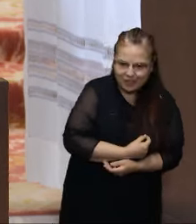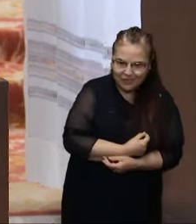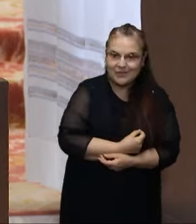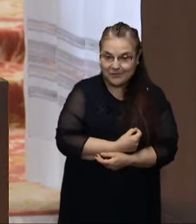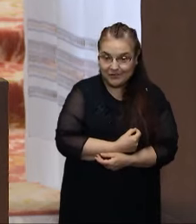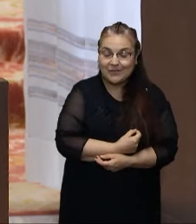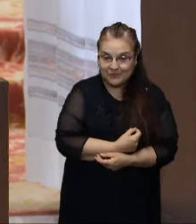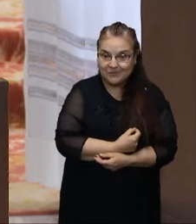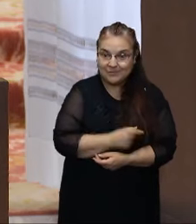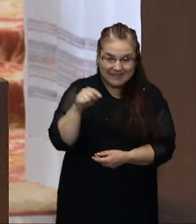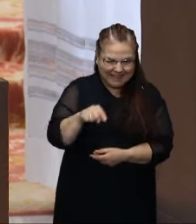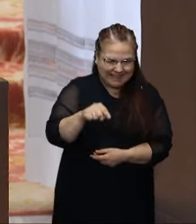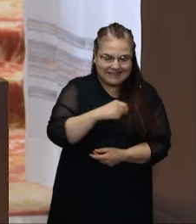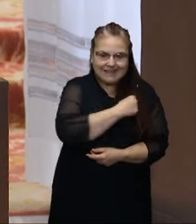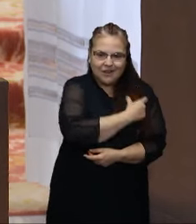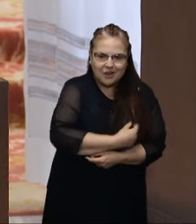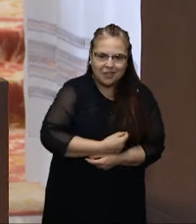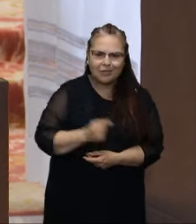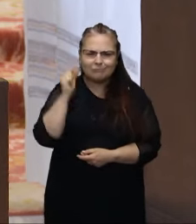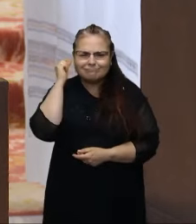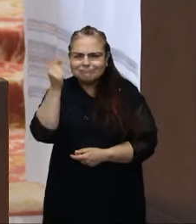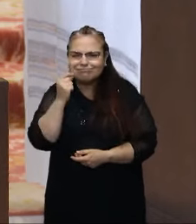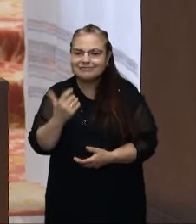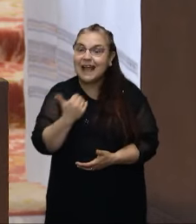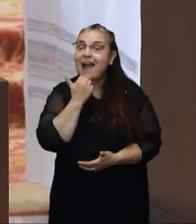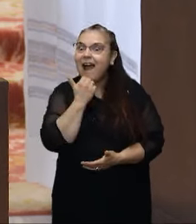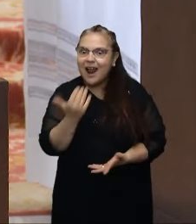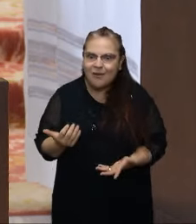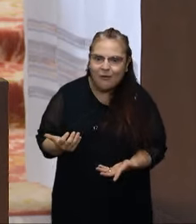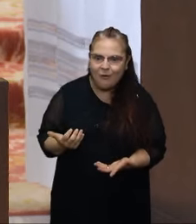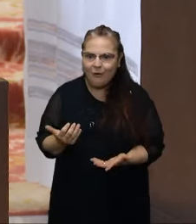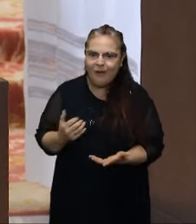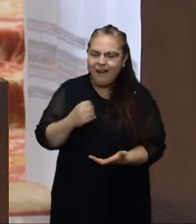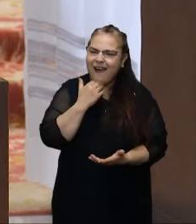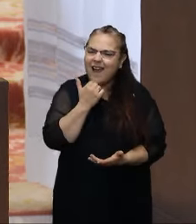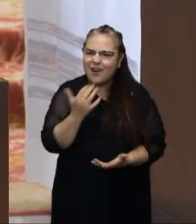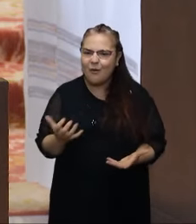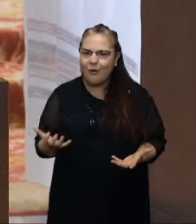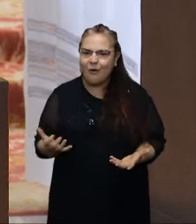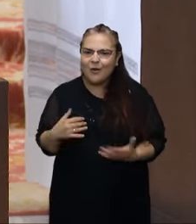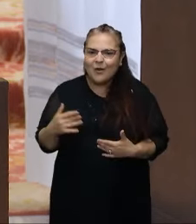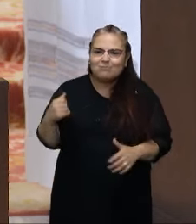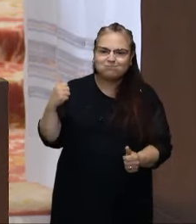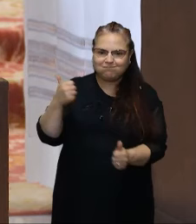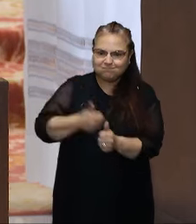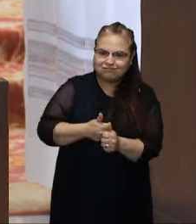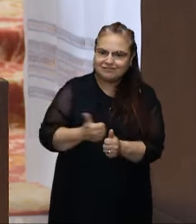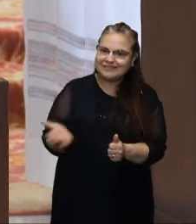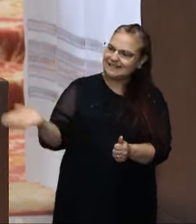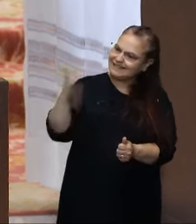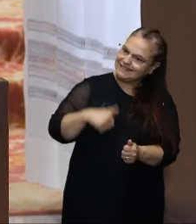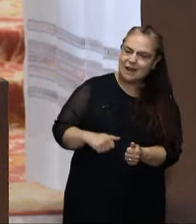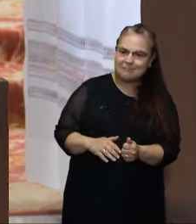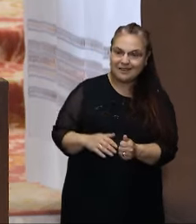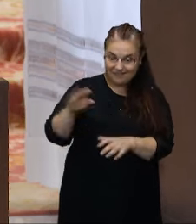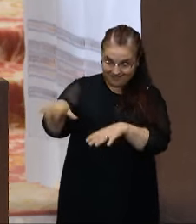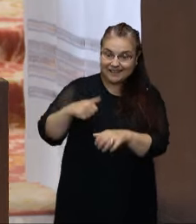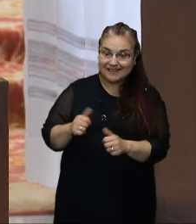Y en ese corazón descubriría algo que le impulsa a llamarle al seguimiento. Y por esta